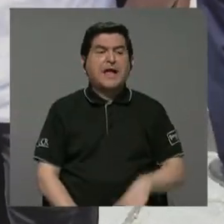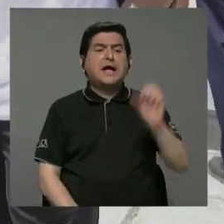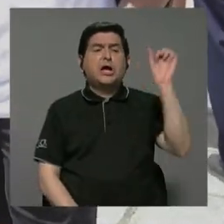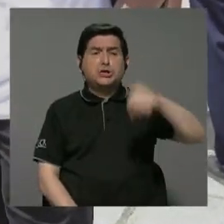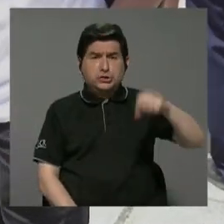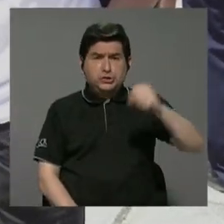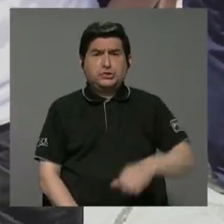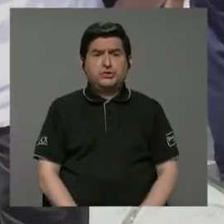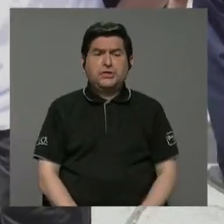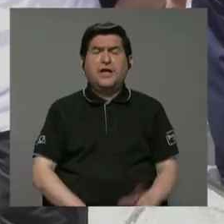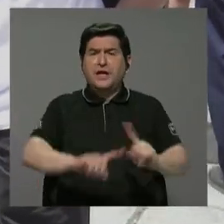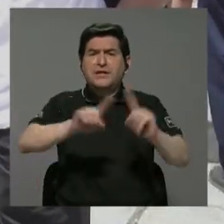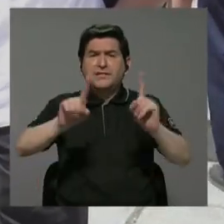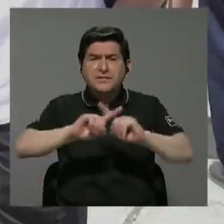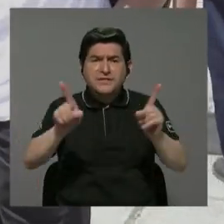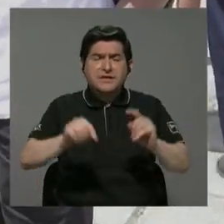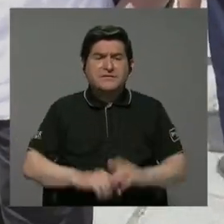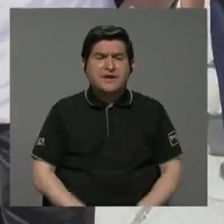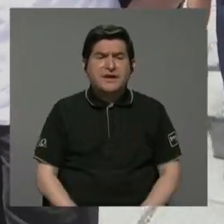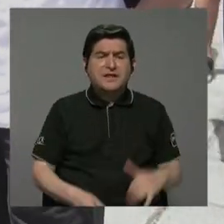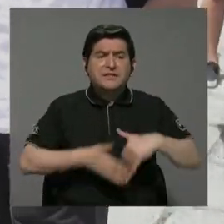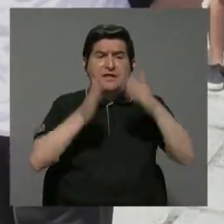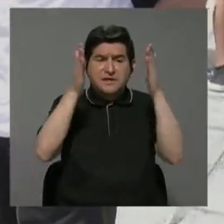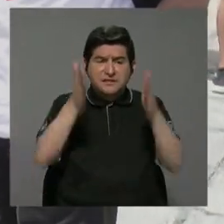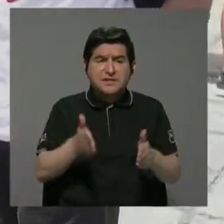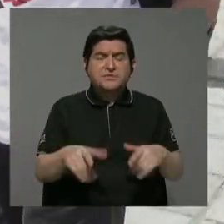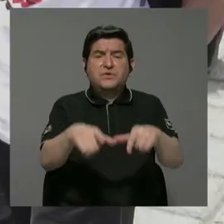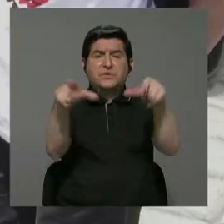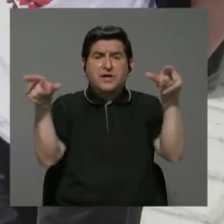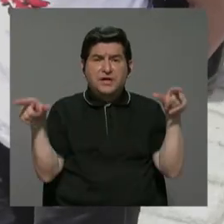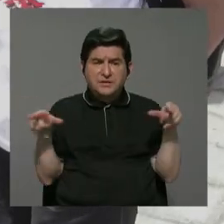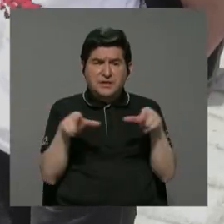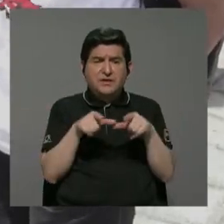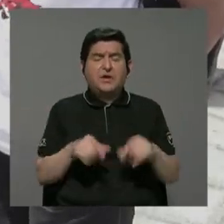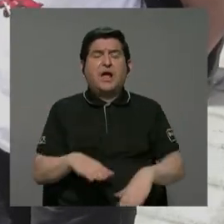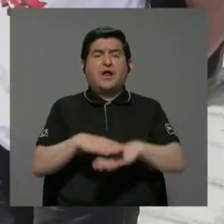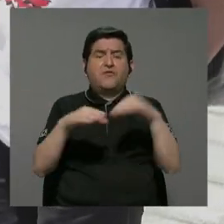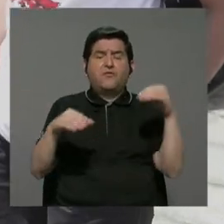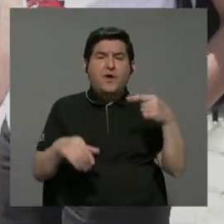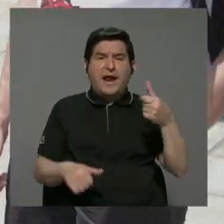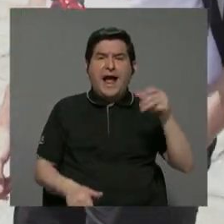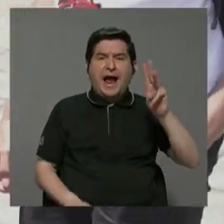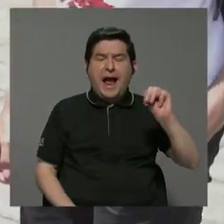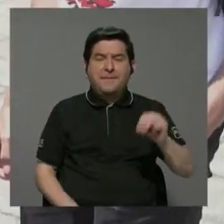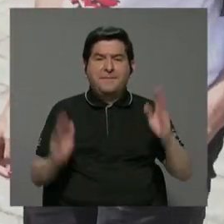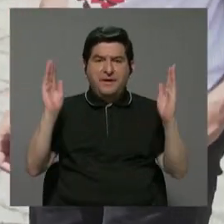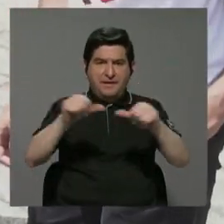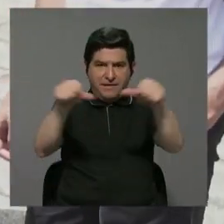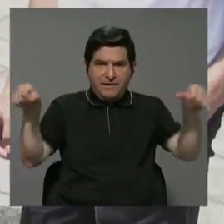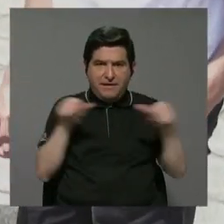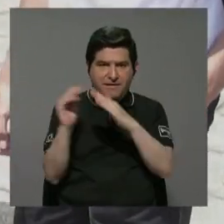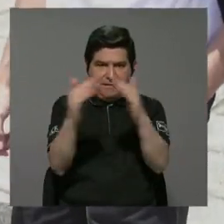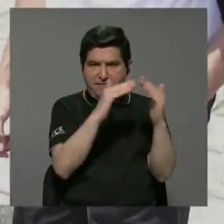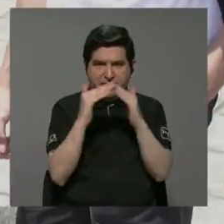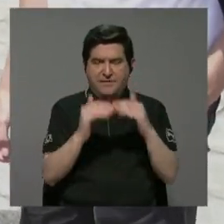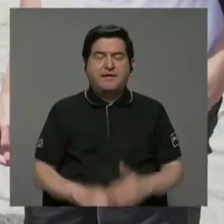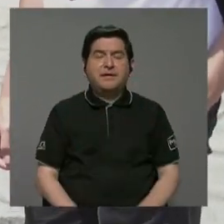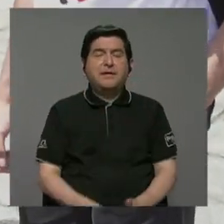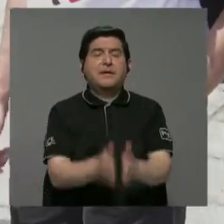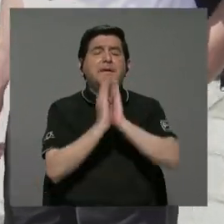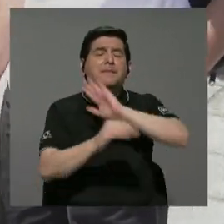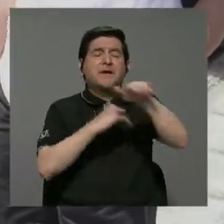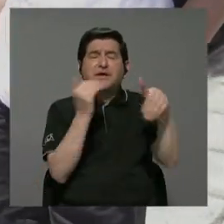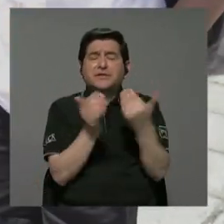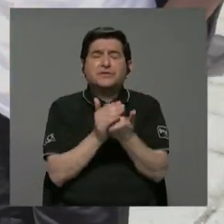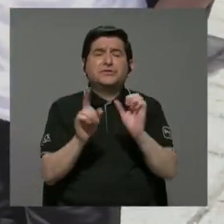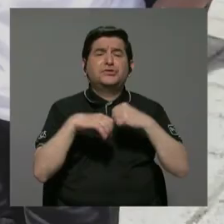hay muchas zonas, muchas estudiantes de zonas de fuera del GAM y además hay un llamado de parte de todos